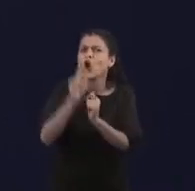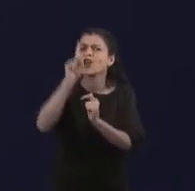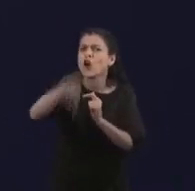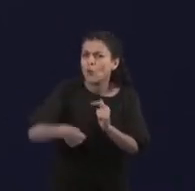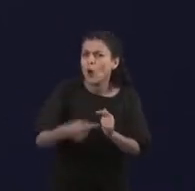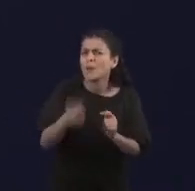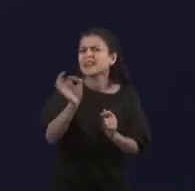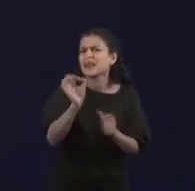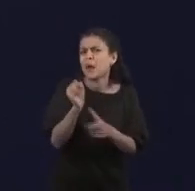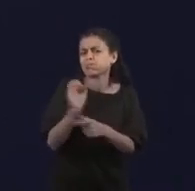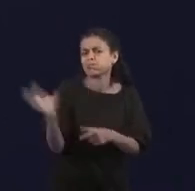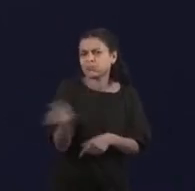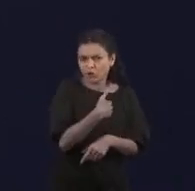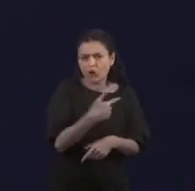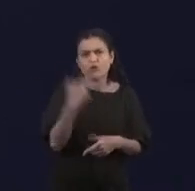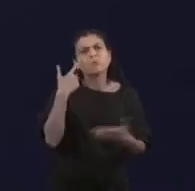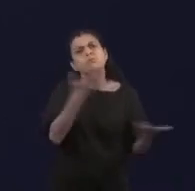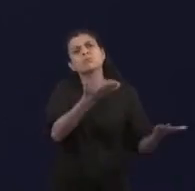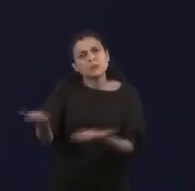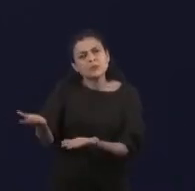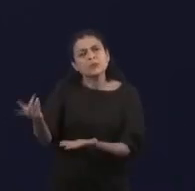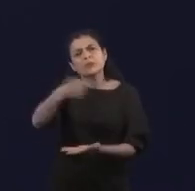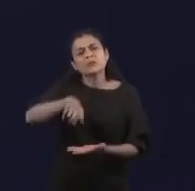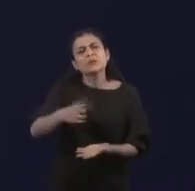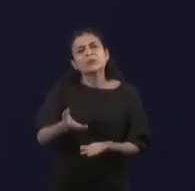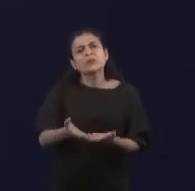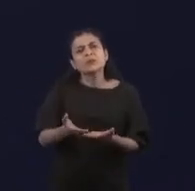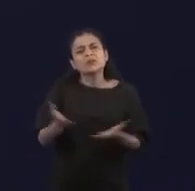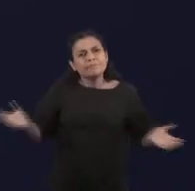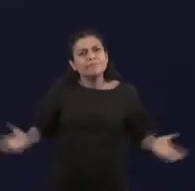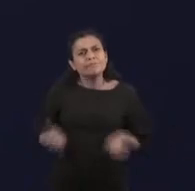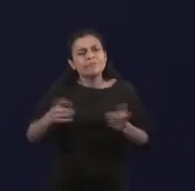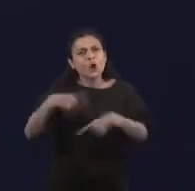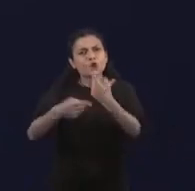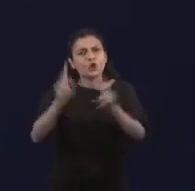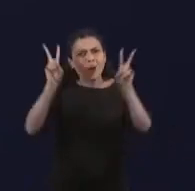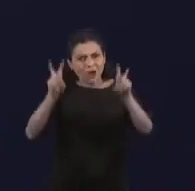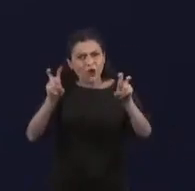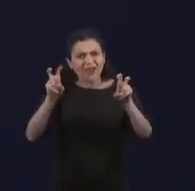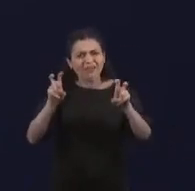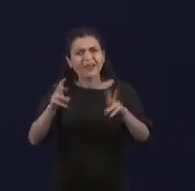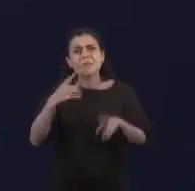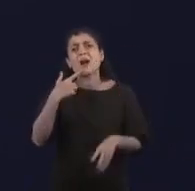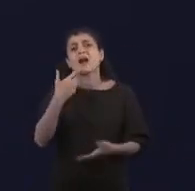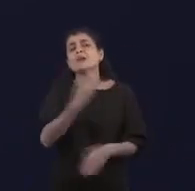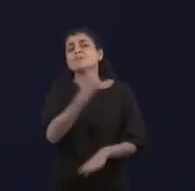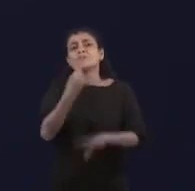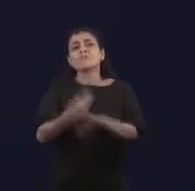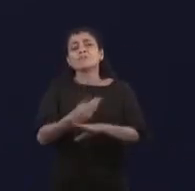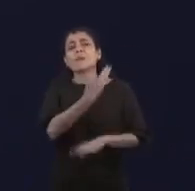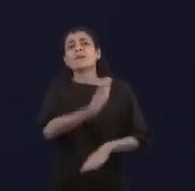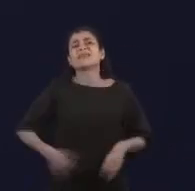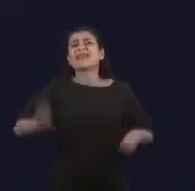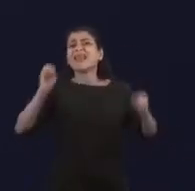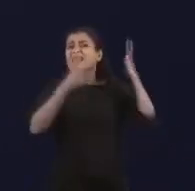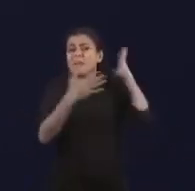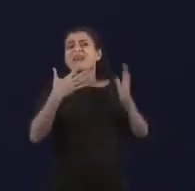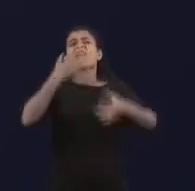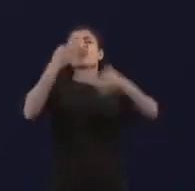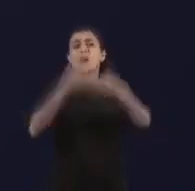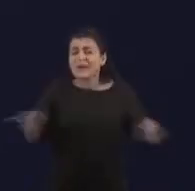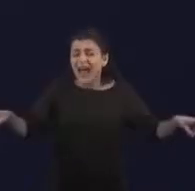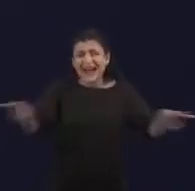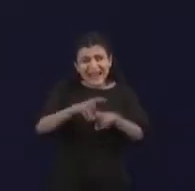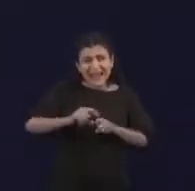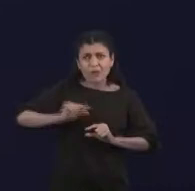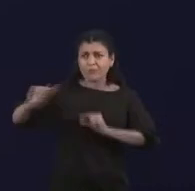bueno, están todos invitados a pujar. El presidente Milei vino a hacer la verdadera distribución de la riqueza, que no es la que nos